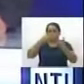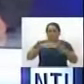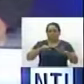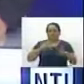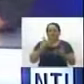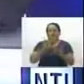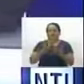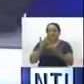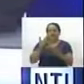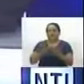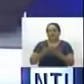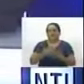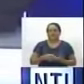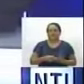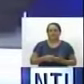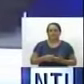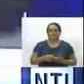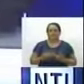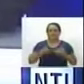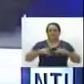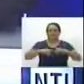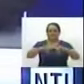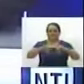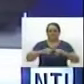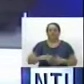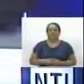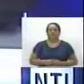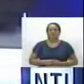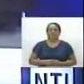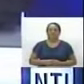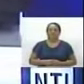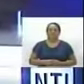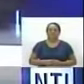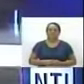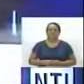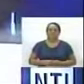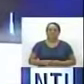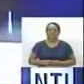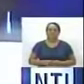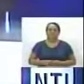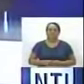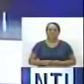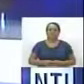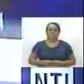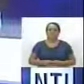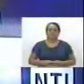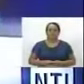gracias por su amable compañía. Sigan la sintonía de Oromar Televisión. Buenas noches. Buenas noches.